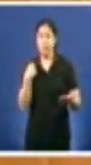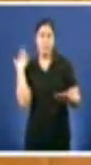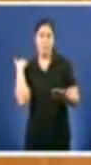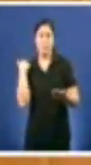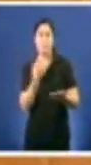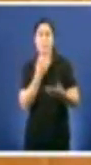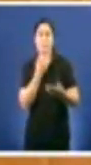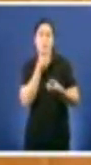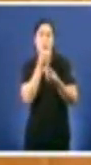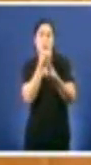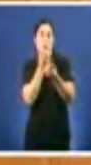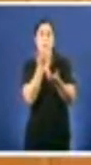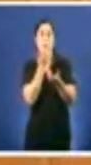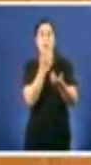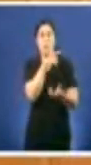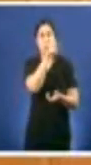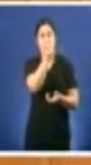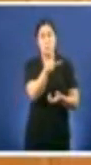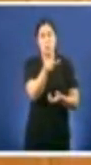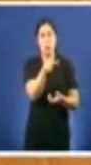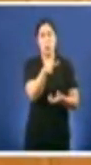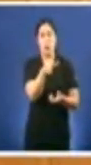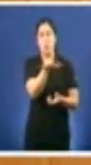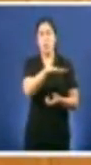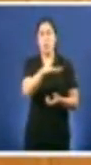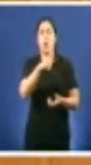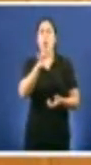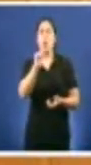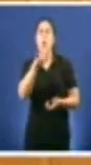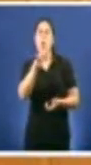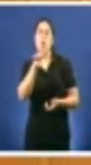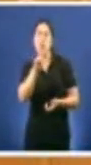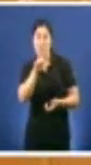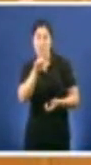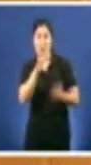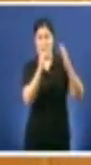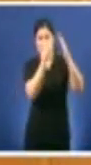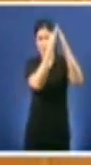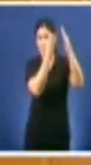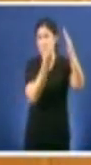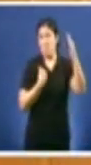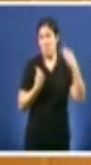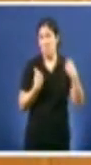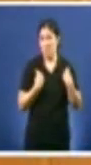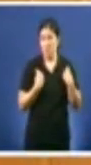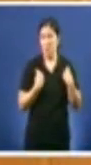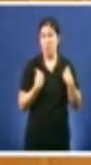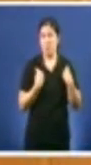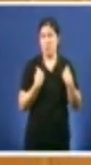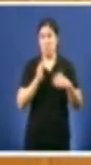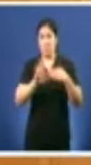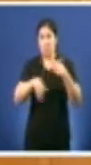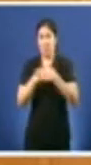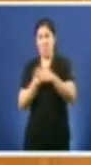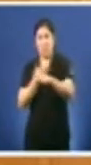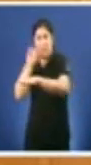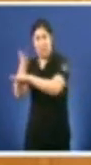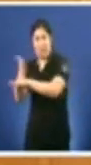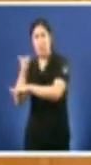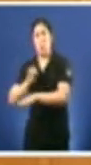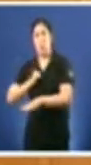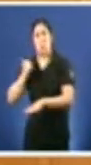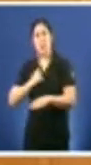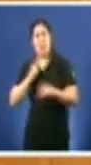viva no Caurel para chegar a ser atendido dun infarto e despois non queren que digamos e que afirmemos que as súas políticas